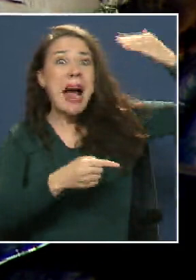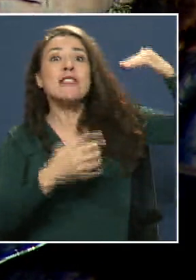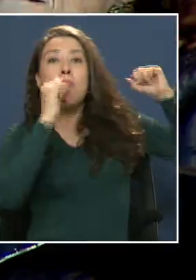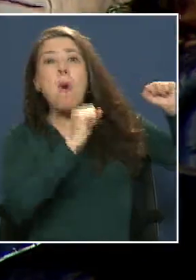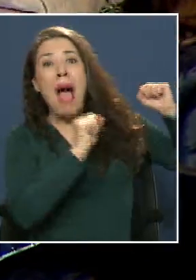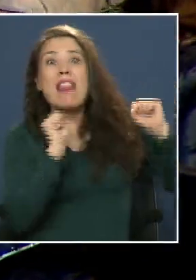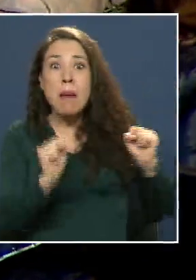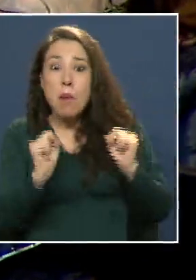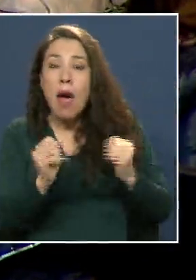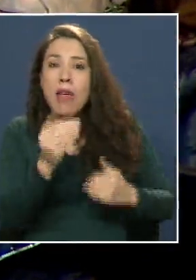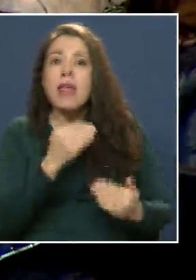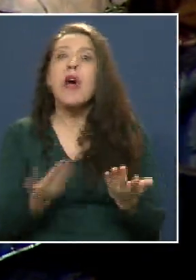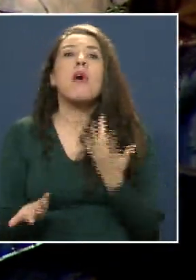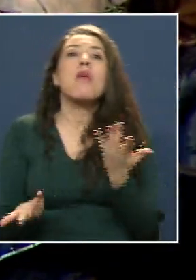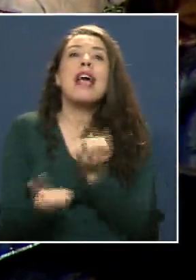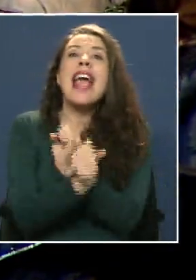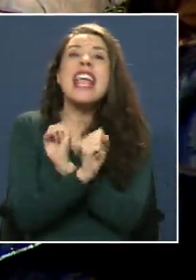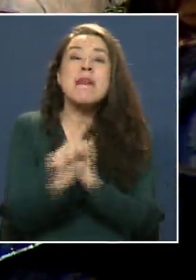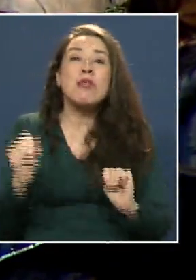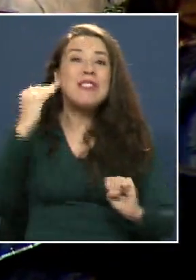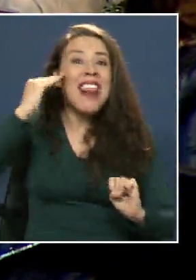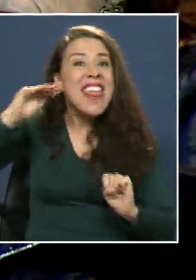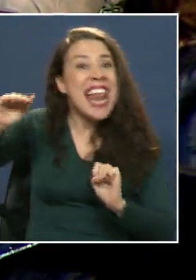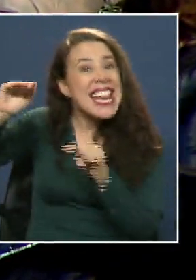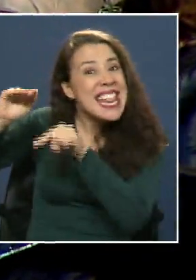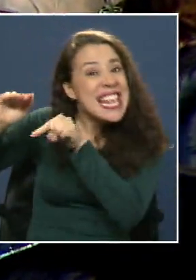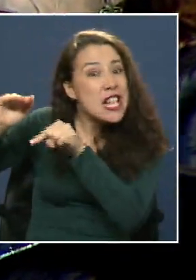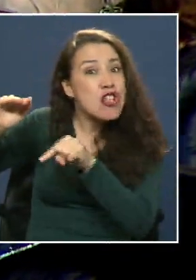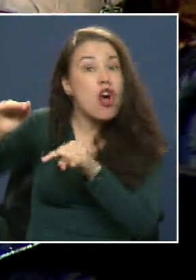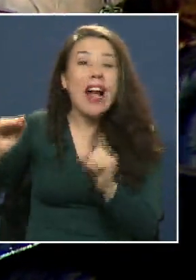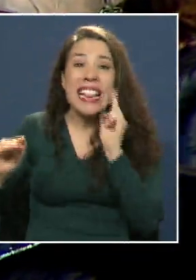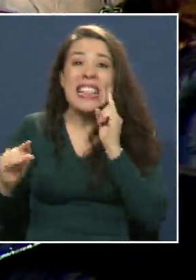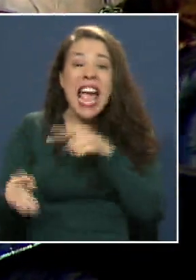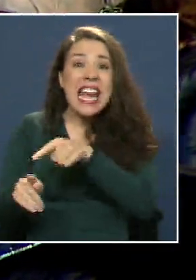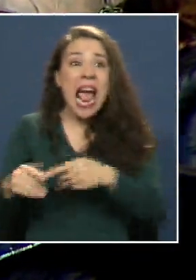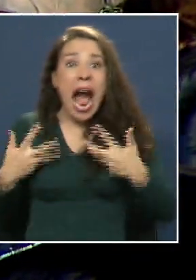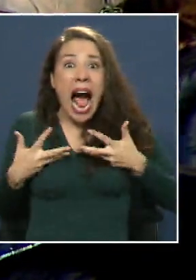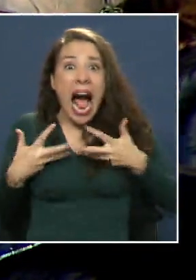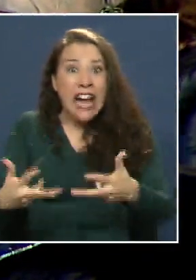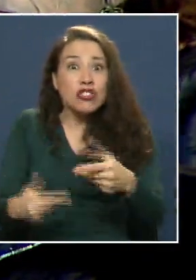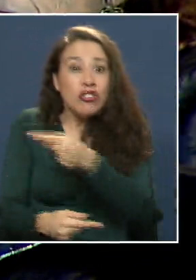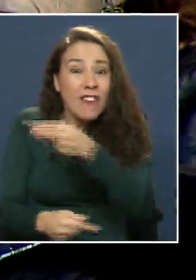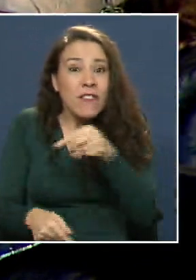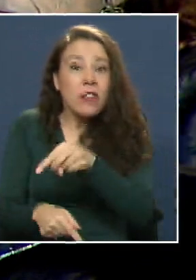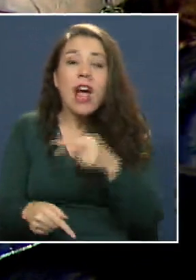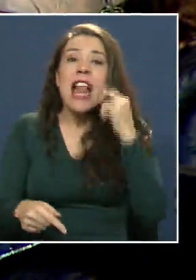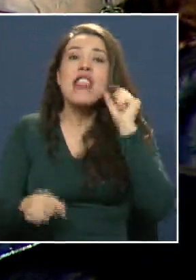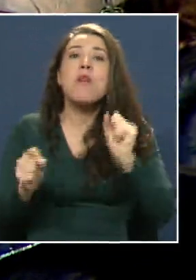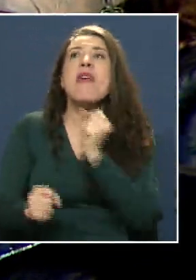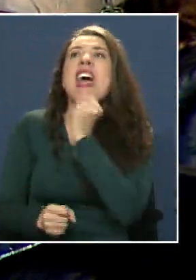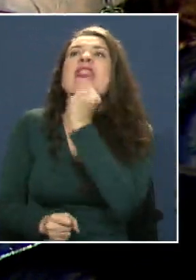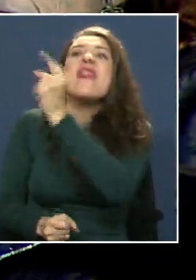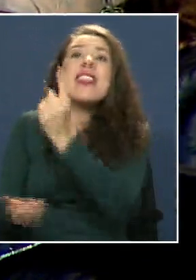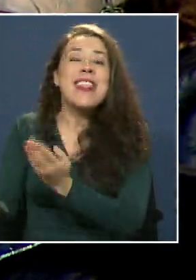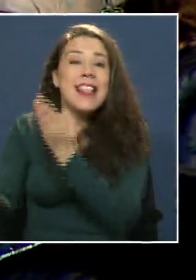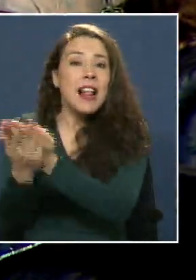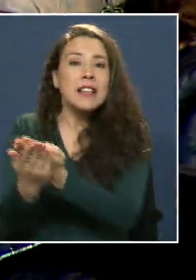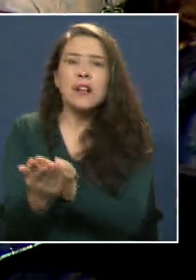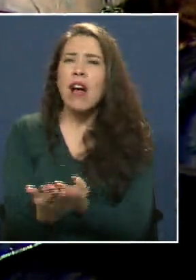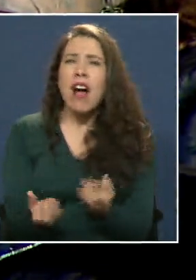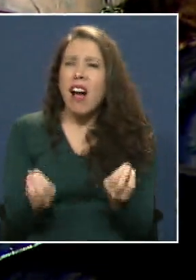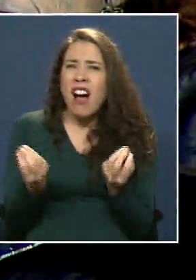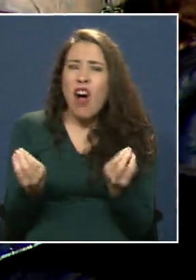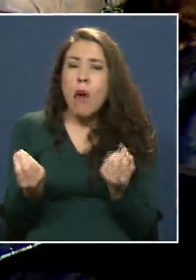Precisamente por esa imposibilidad del menor víctima del delito de poder accionar judicialmente. ¿Cómo